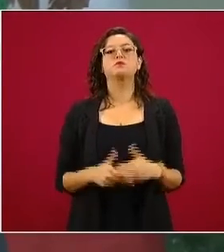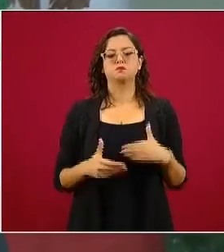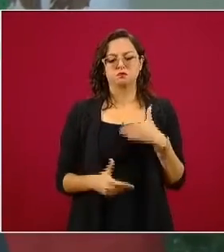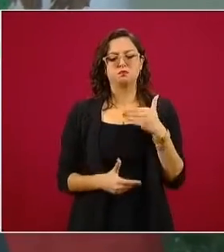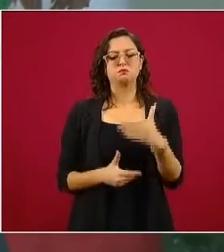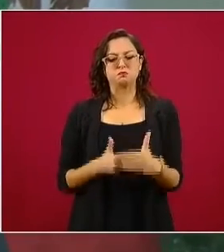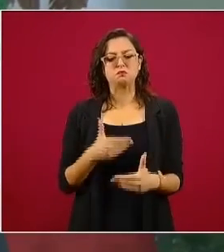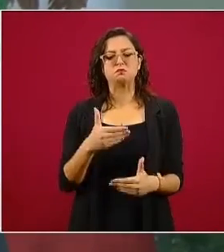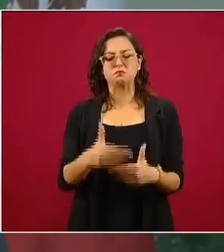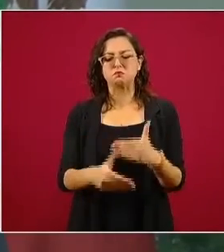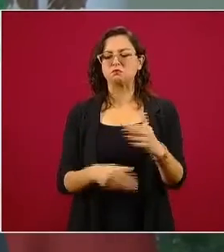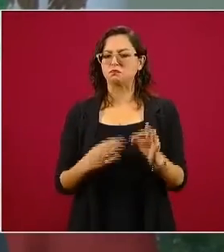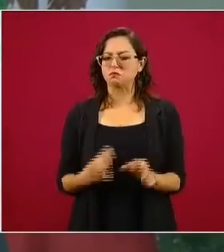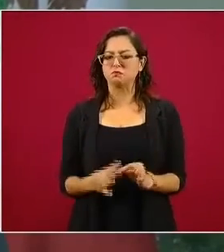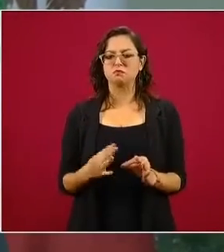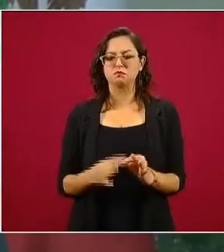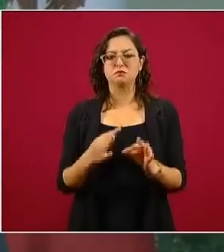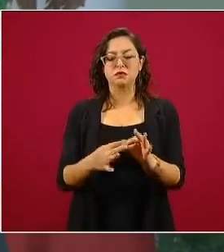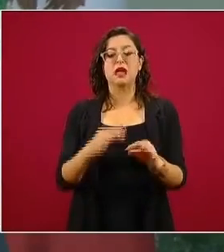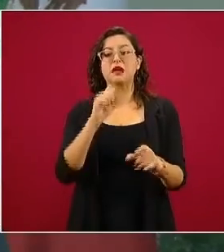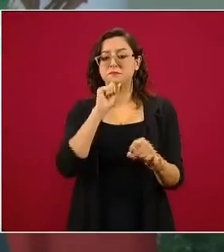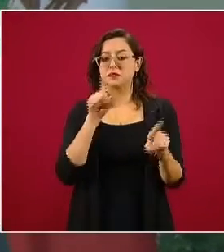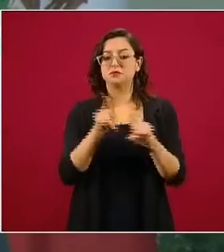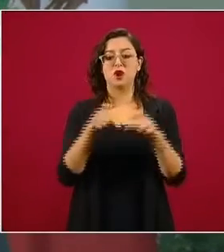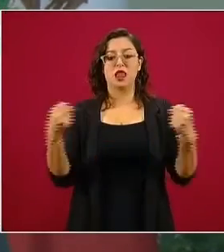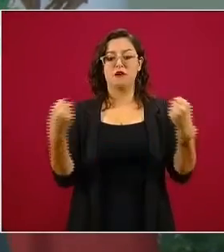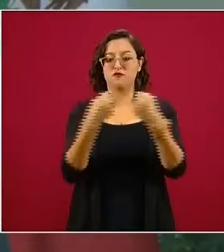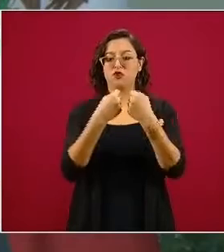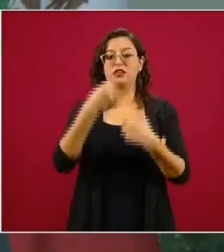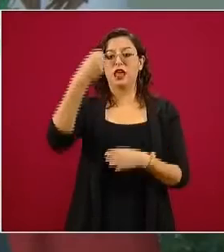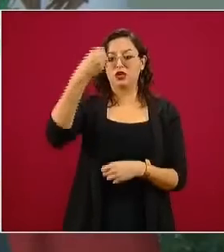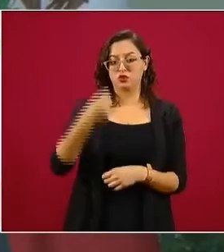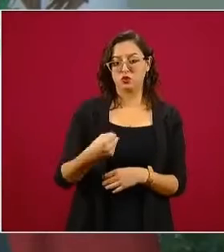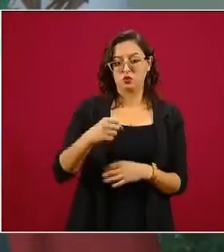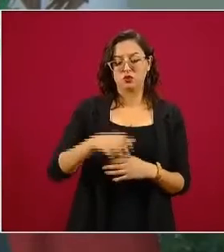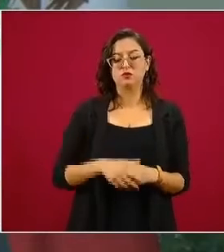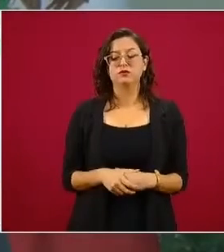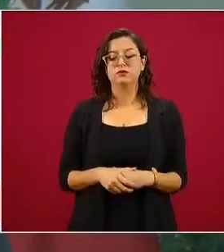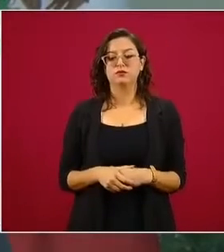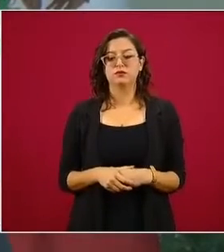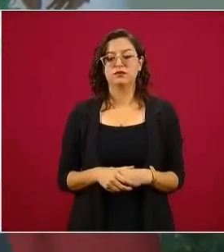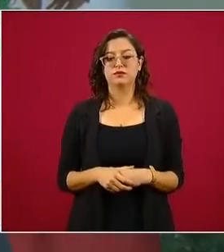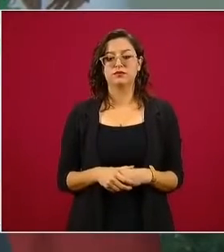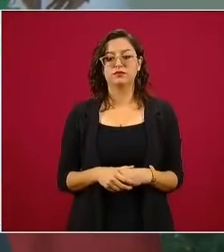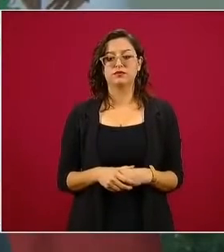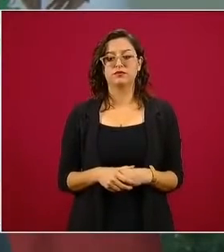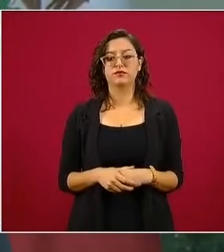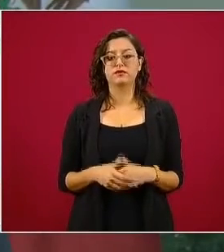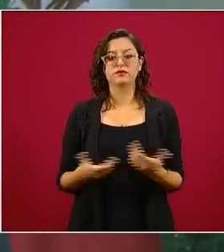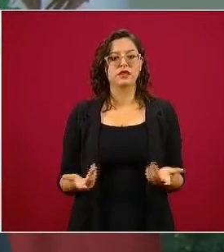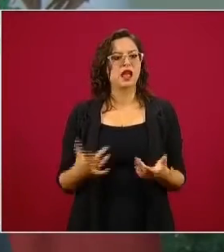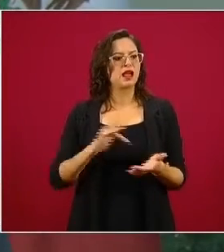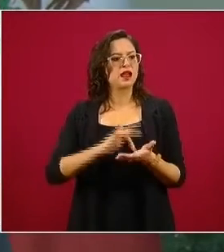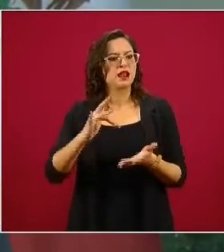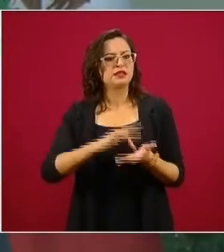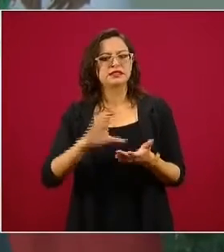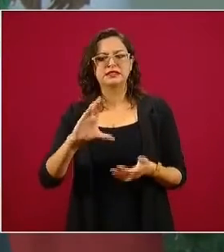resultados significativos en la frontera sur. Le agradezco a Chad. ¿Dónde está Chad?